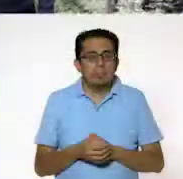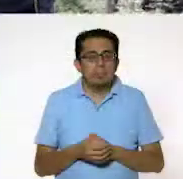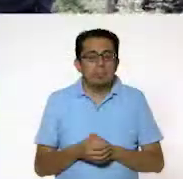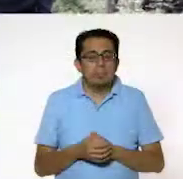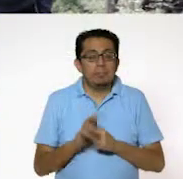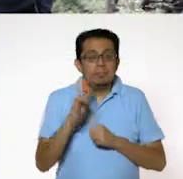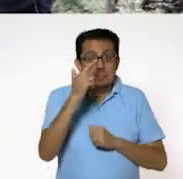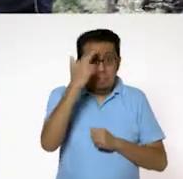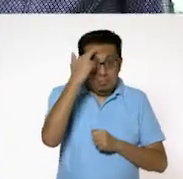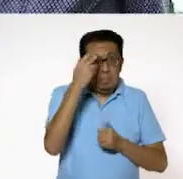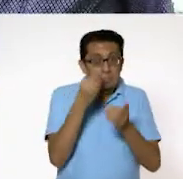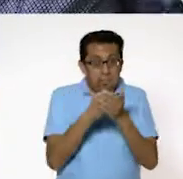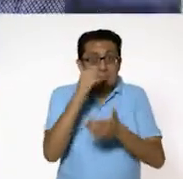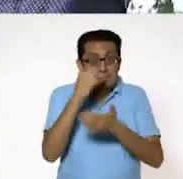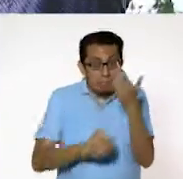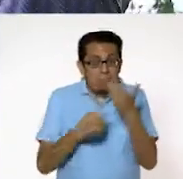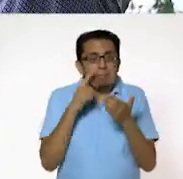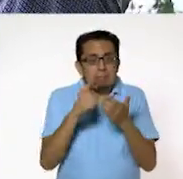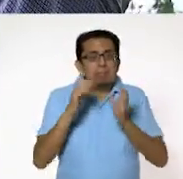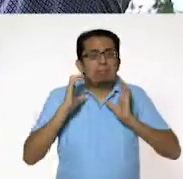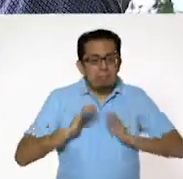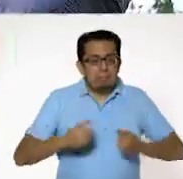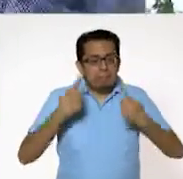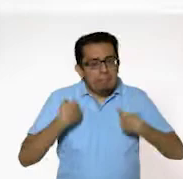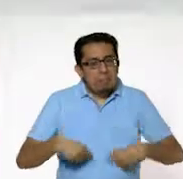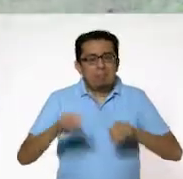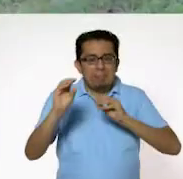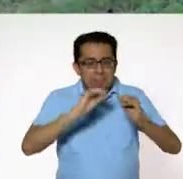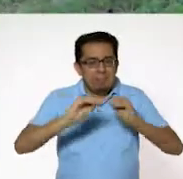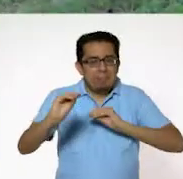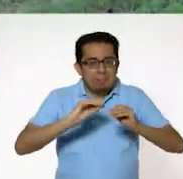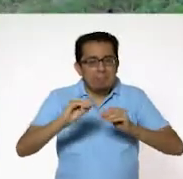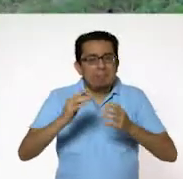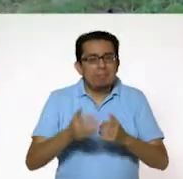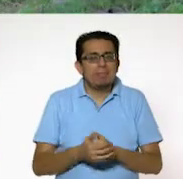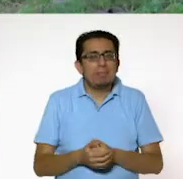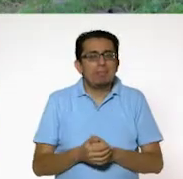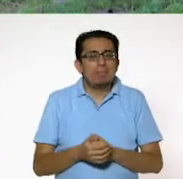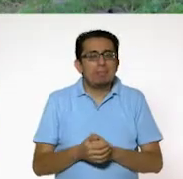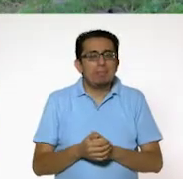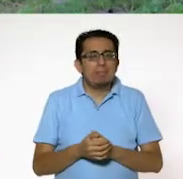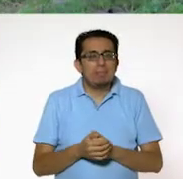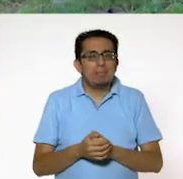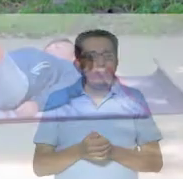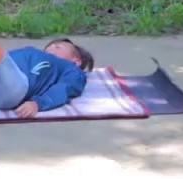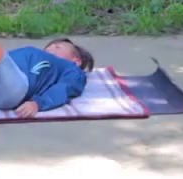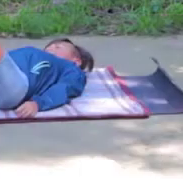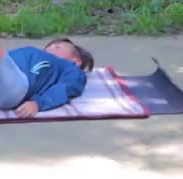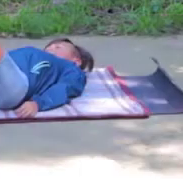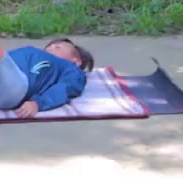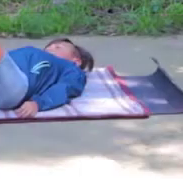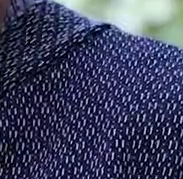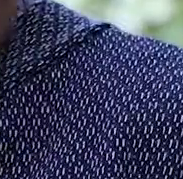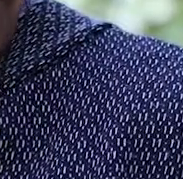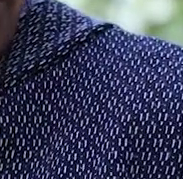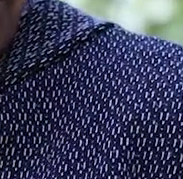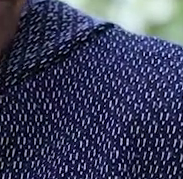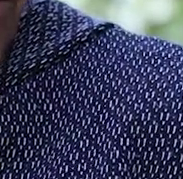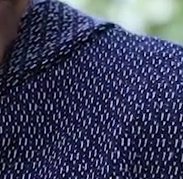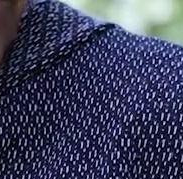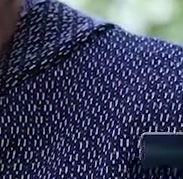Recuerda, entre clase y clase, activa tu cuerpo. Entonces, elevación de cadera para trabajar el glúteo. Nos vamos a